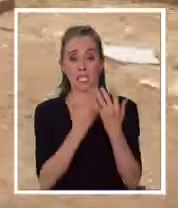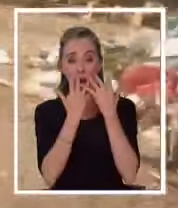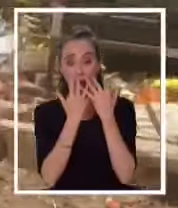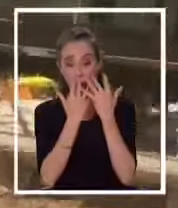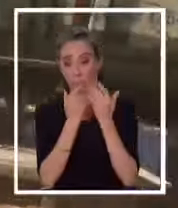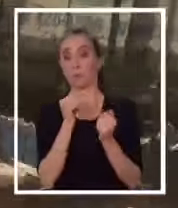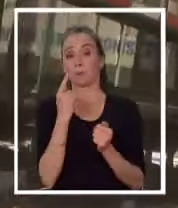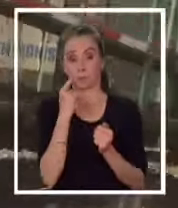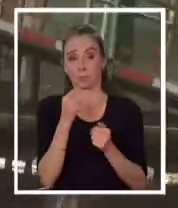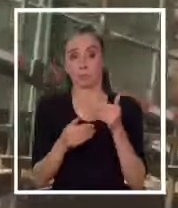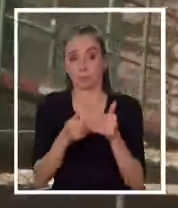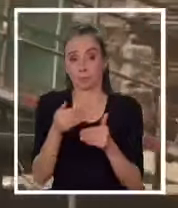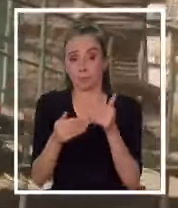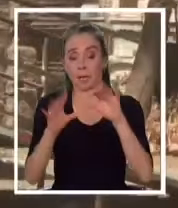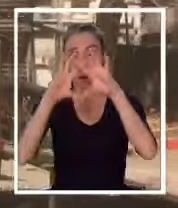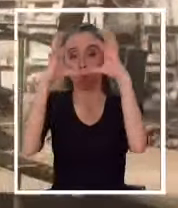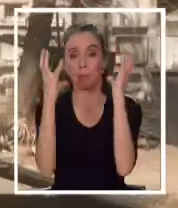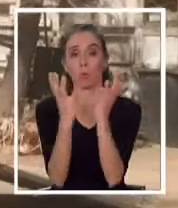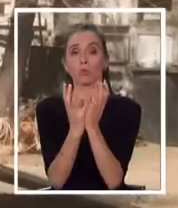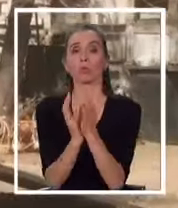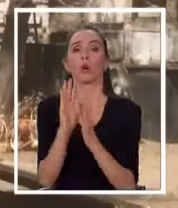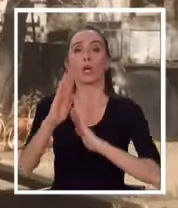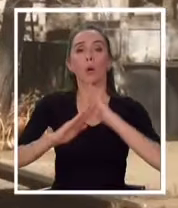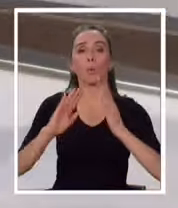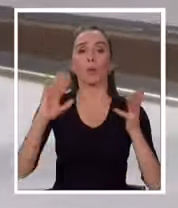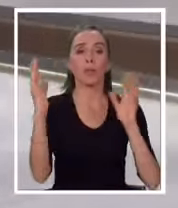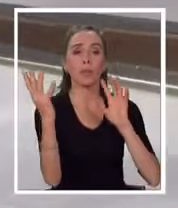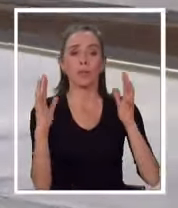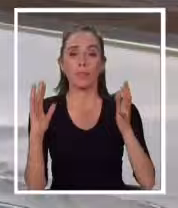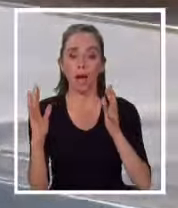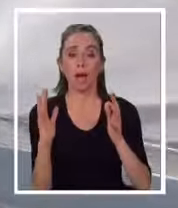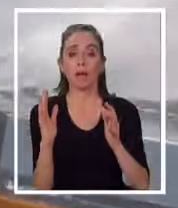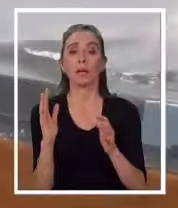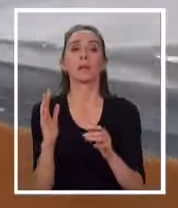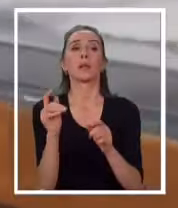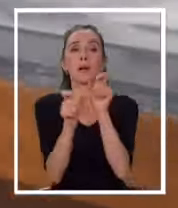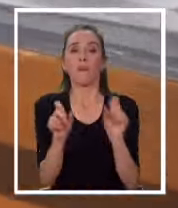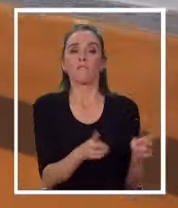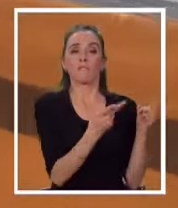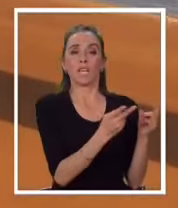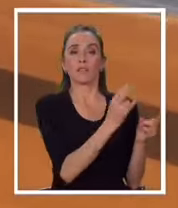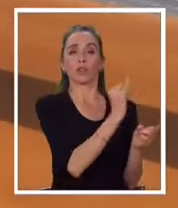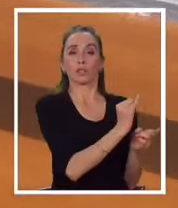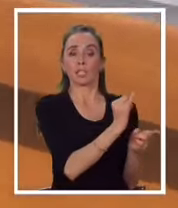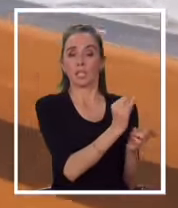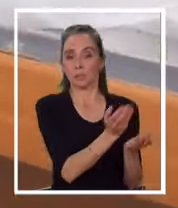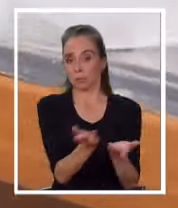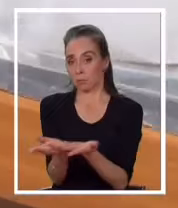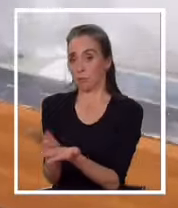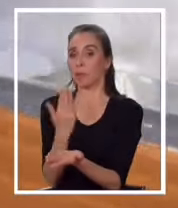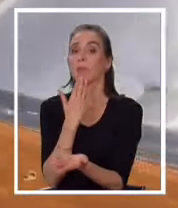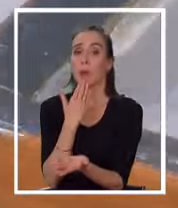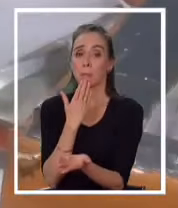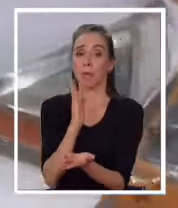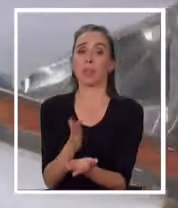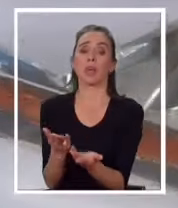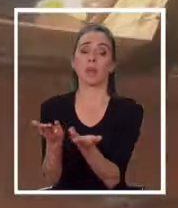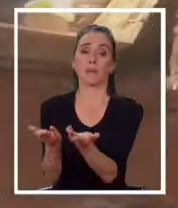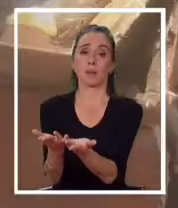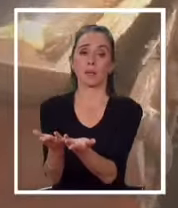mientras avanzamos hacia un mundo más amigable y ecológico para quienes estamos con vida, así también debería